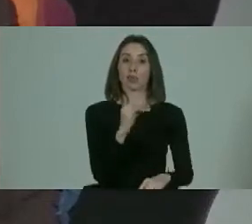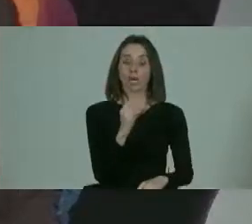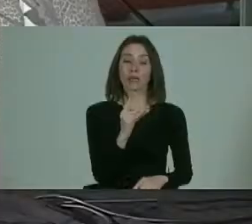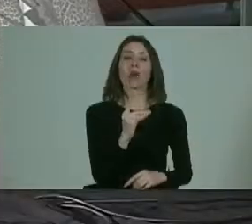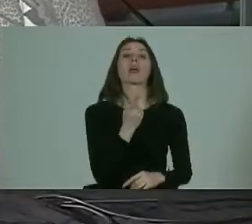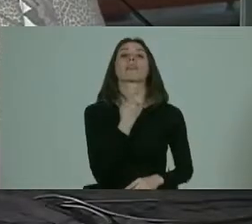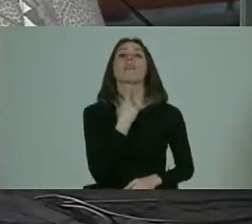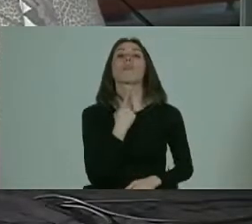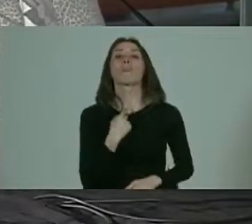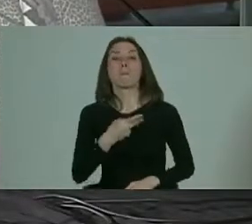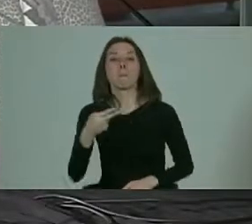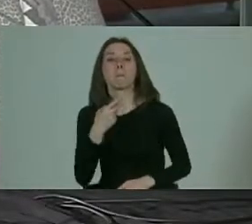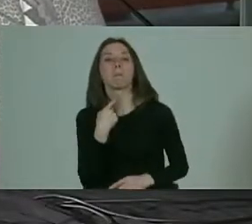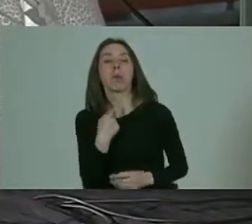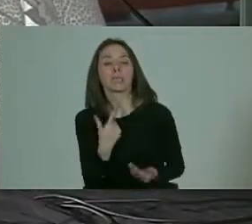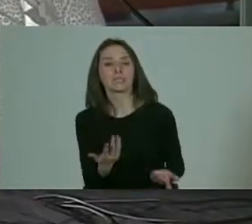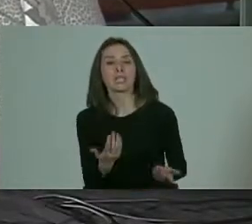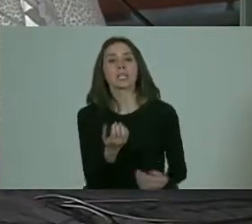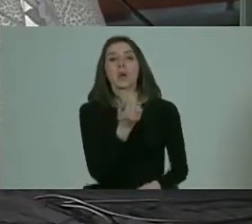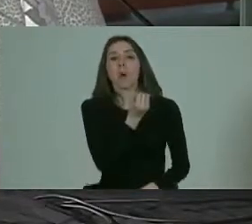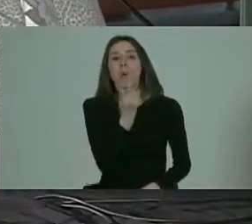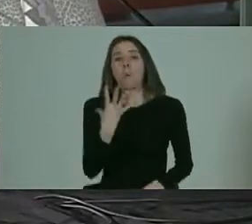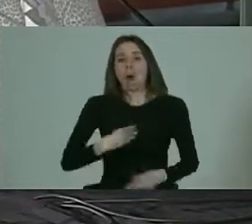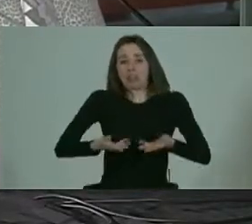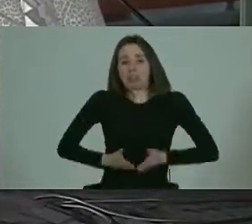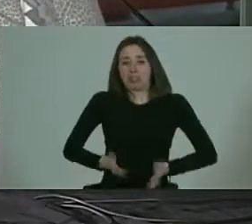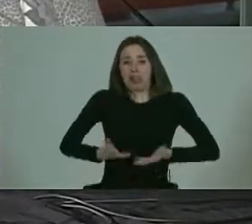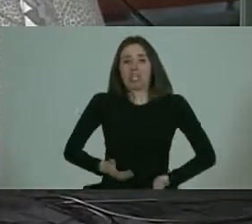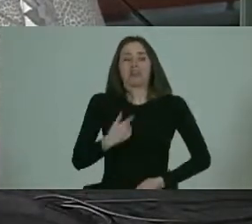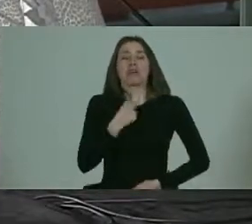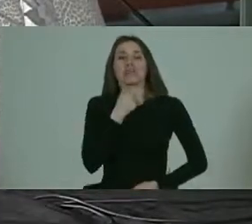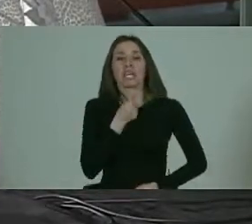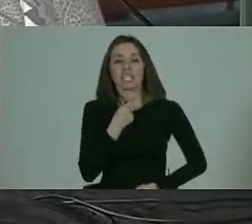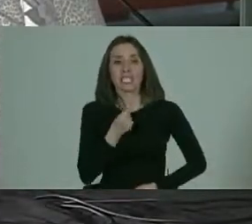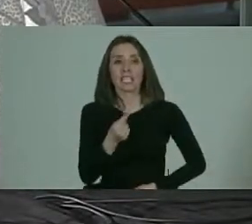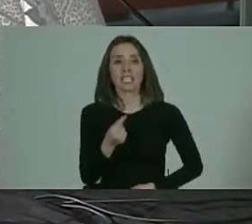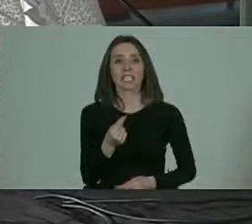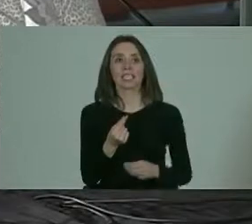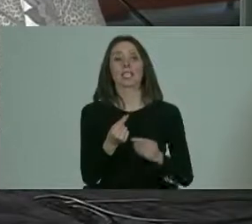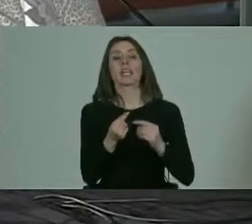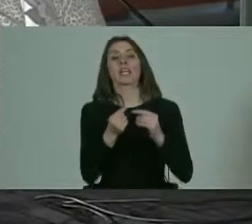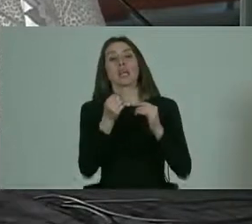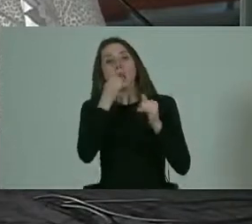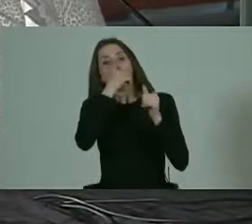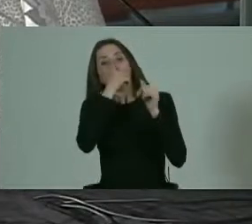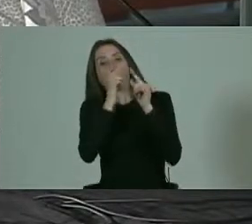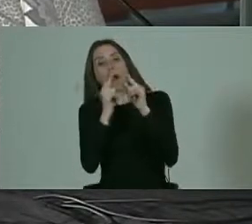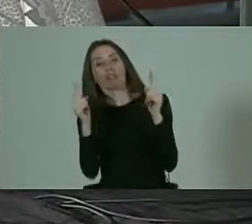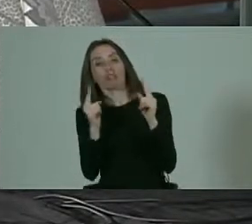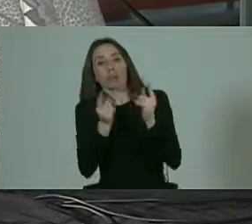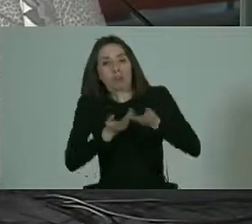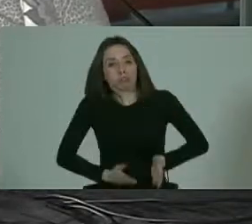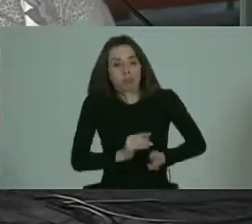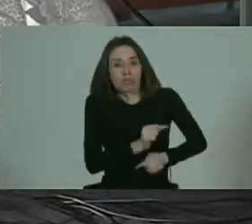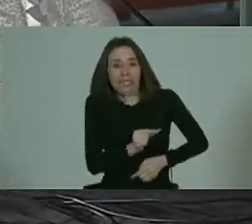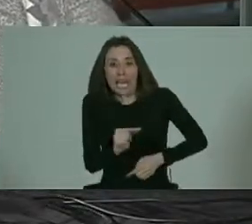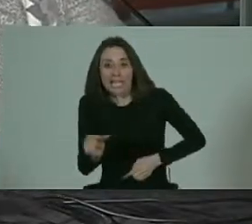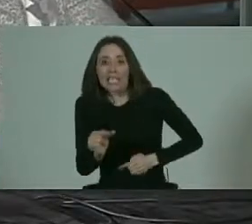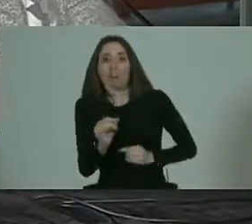placentera de tener el número de dijo que no quiere tener espaciado más o menos espaciados